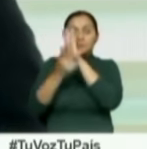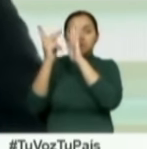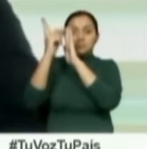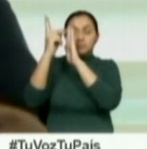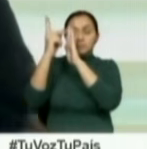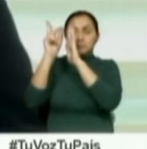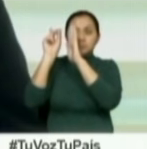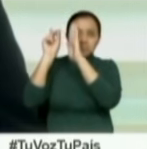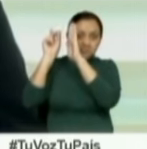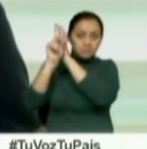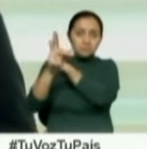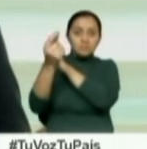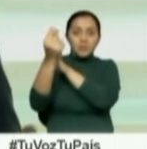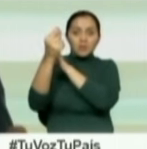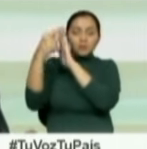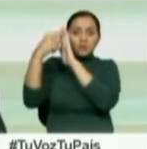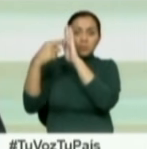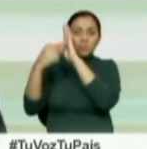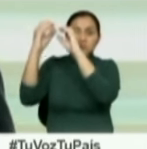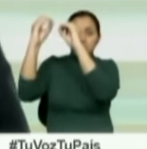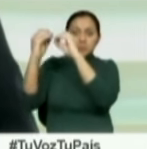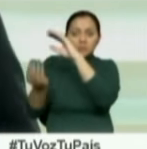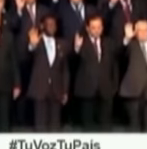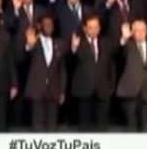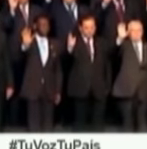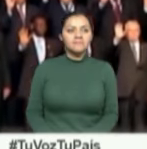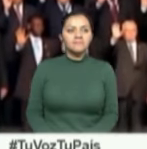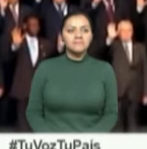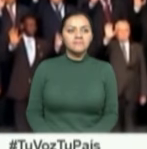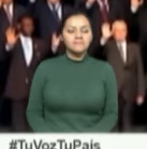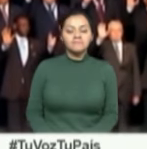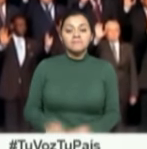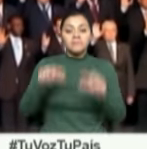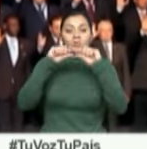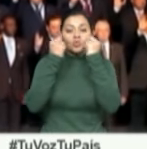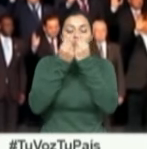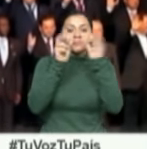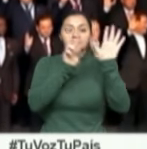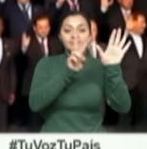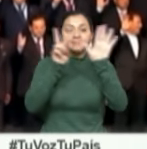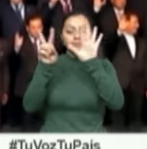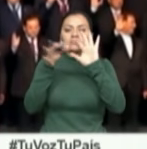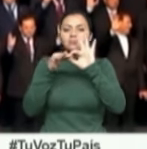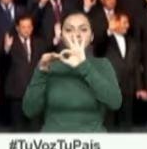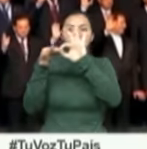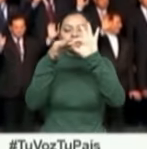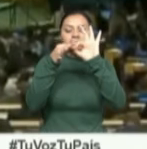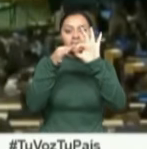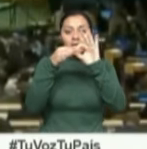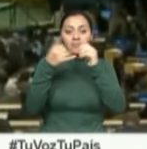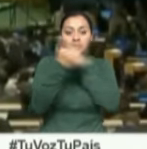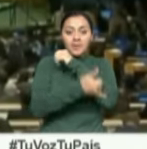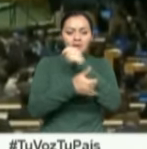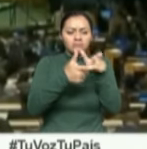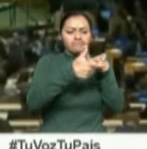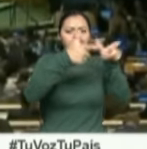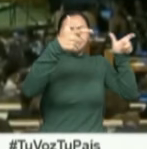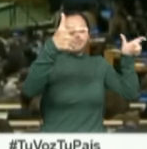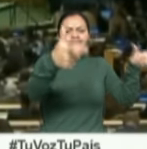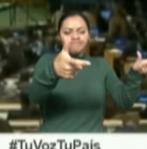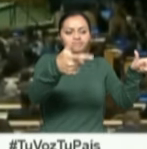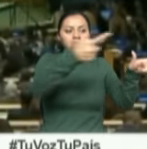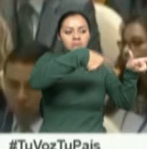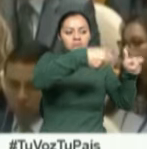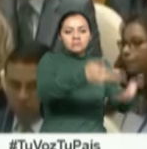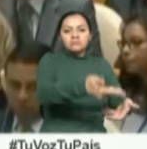lavado de dinero, evasión de impuestos, etc. El G77 es el conjunto de países más grande de la ONU, motivo